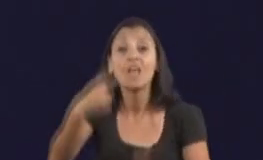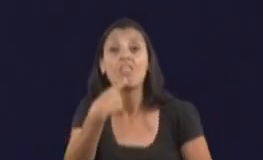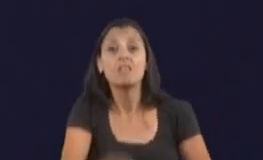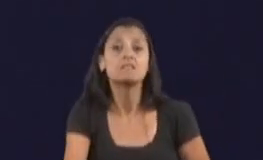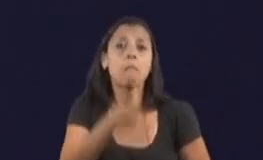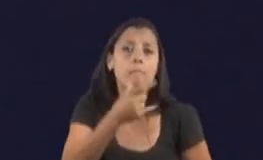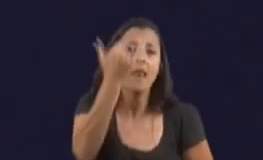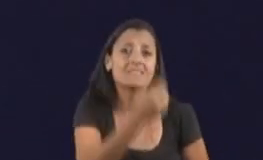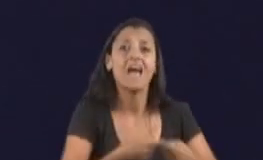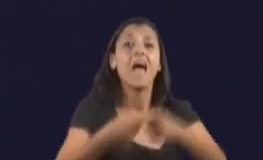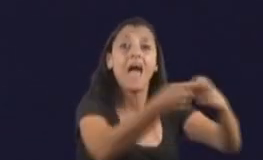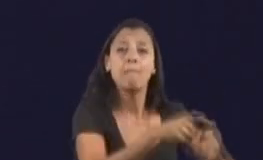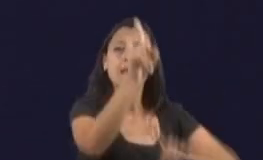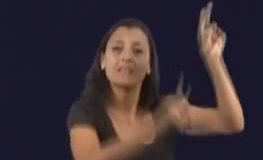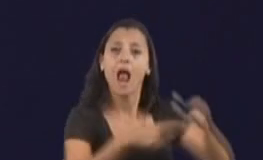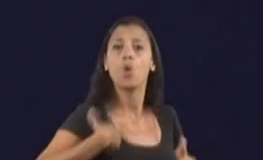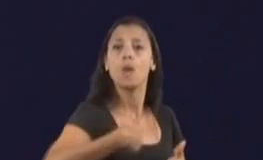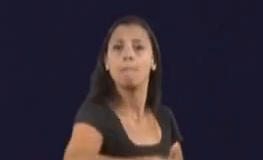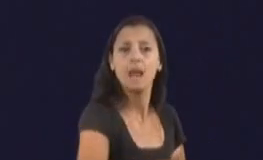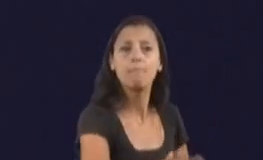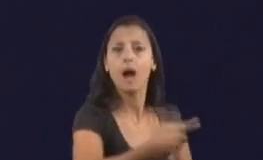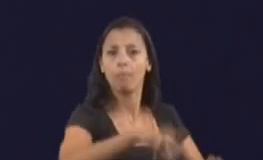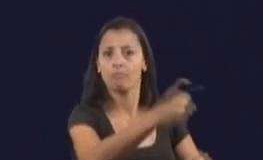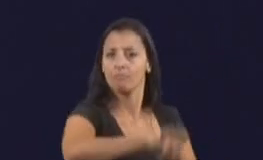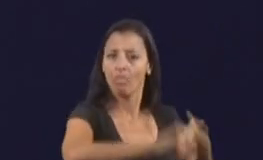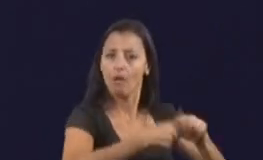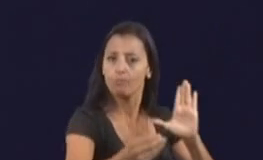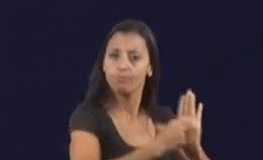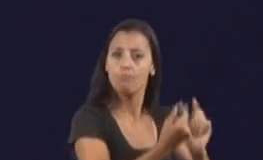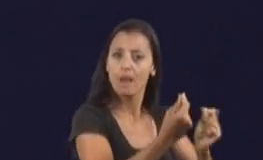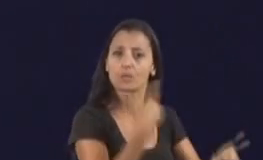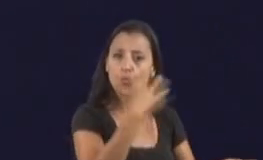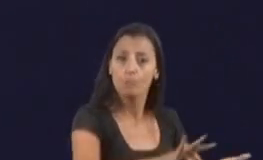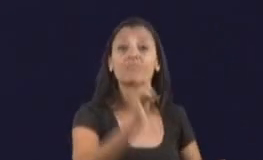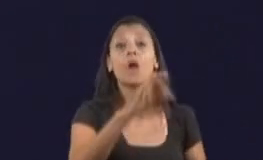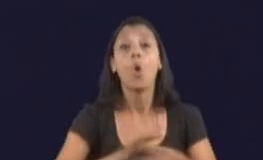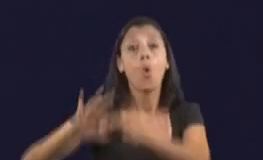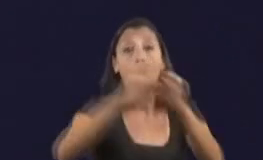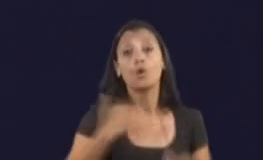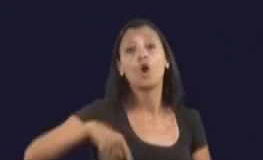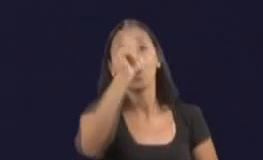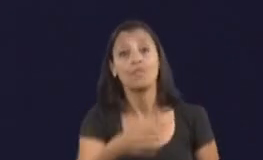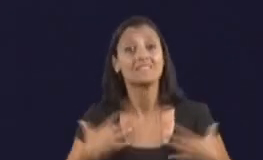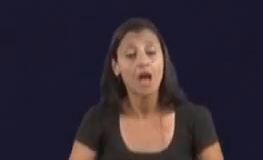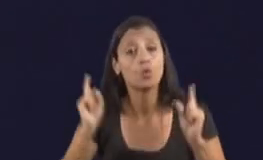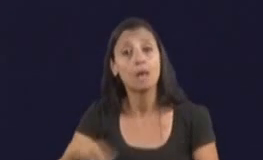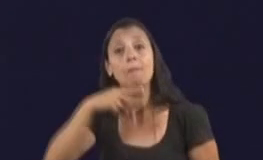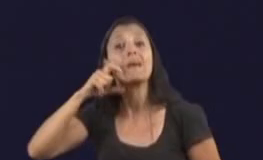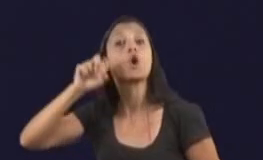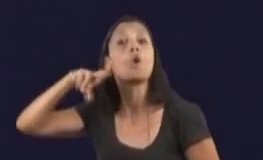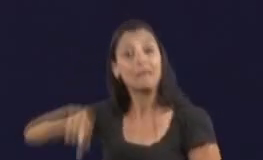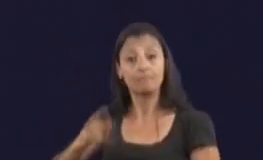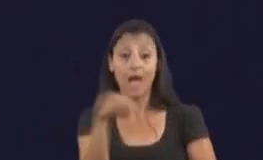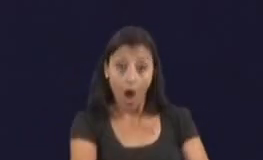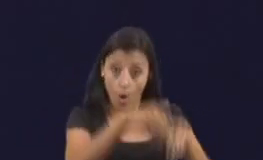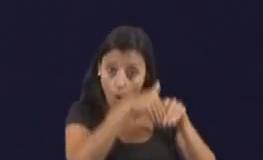cartelización a las empresas de medicina prepaga, a la Unión Argentina de Salud y a Claudio Velocopit. A partir de ahora, las